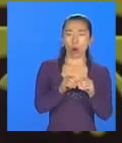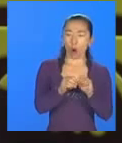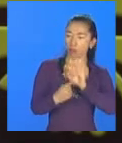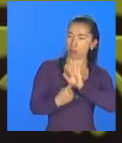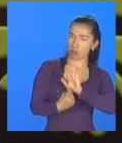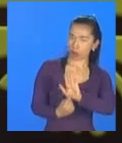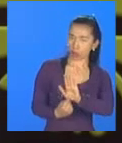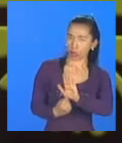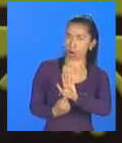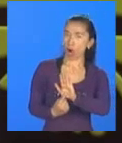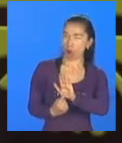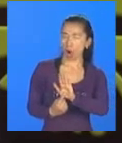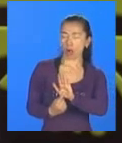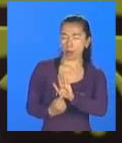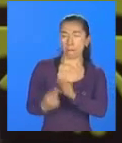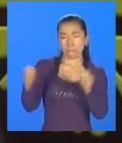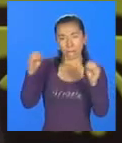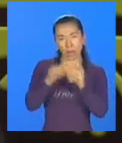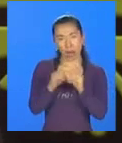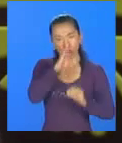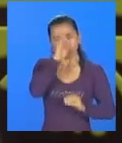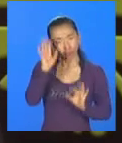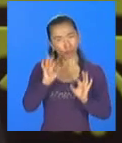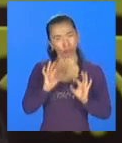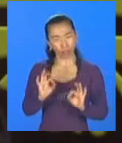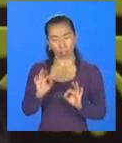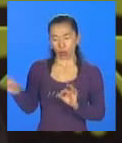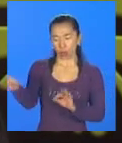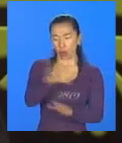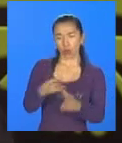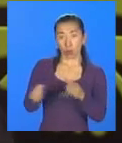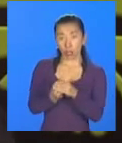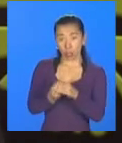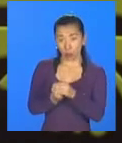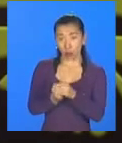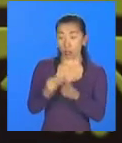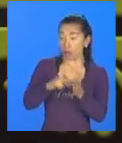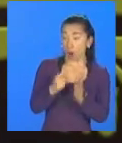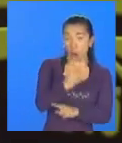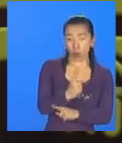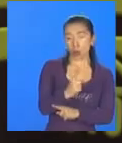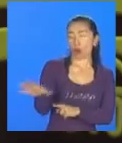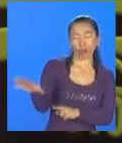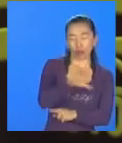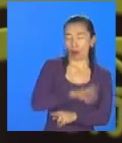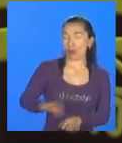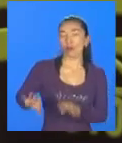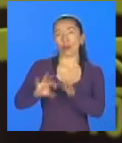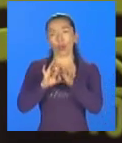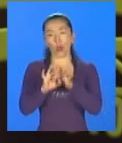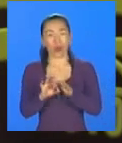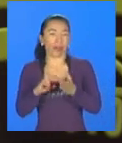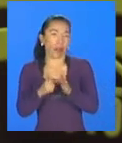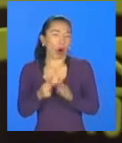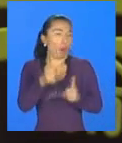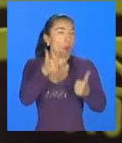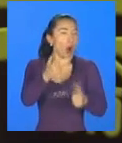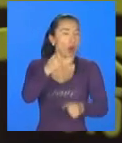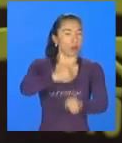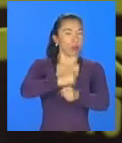estos nuevos hábitos a nuestros compañeros, para que no seamos uno solo, sino todos en comunidad, para poder hacer un buen